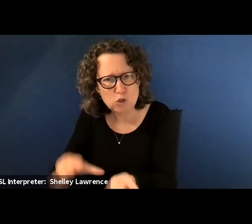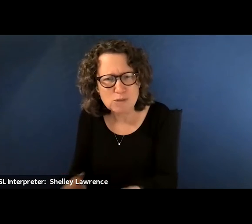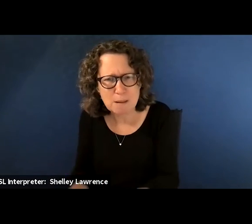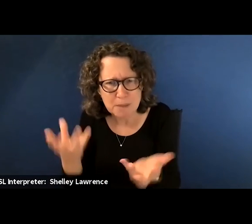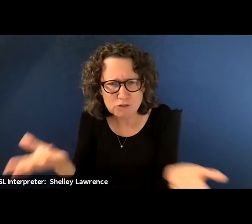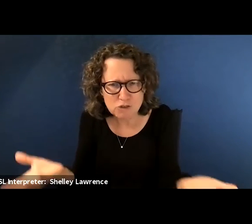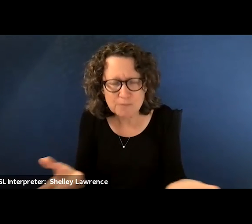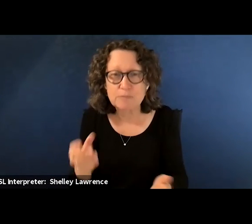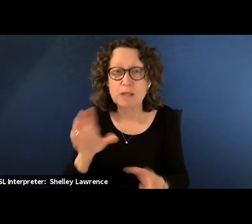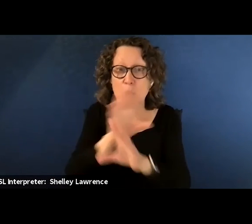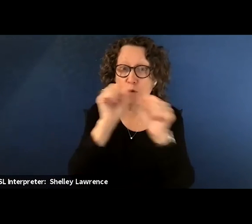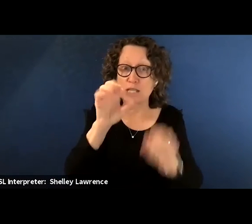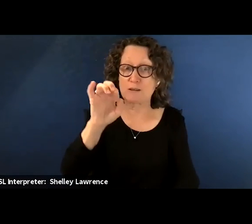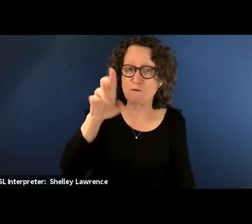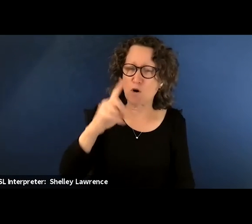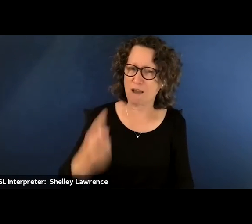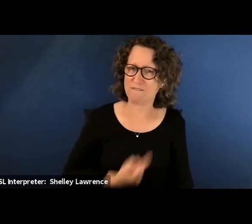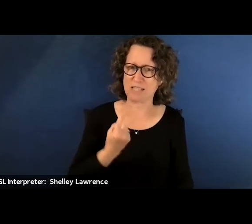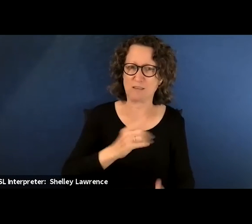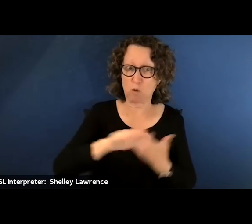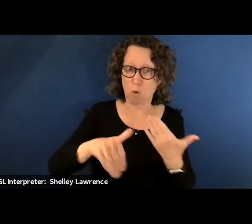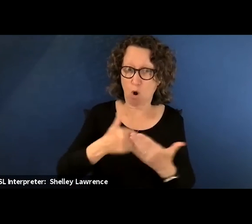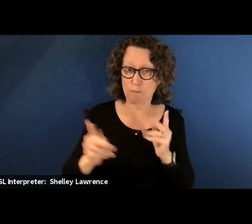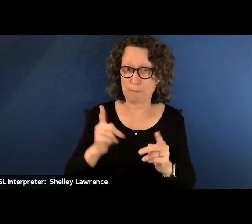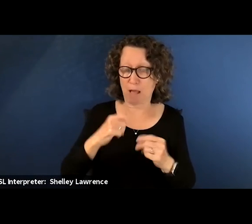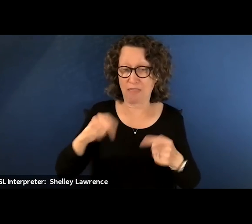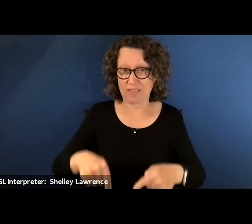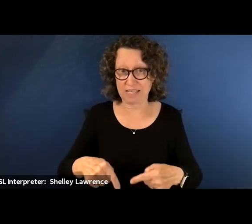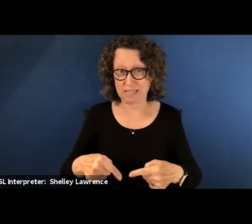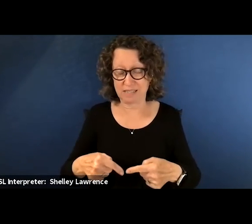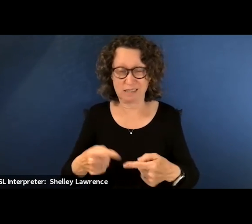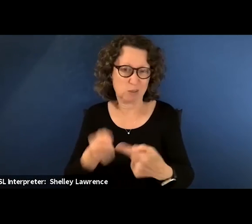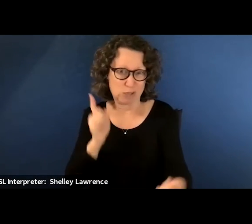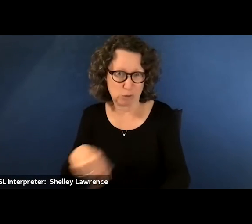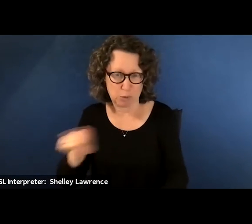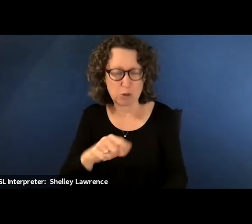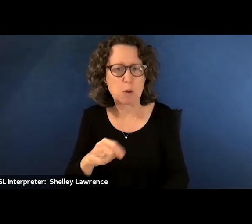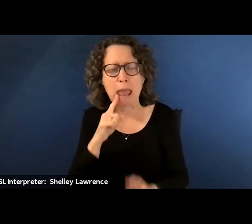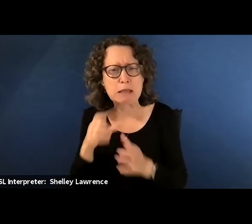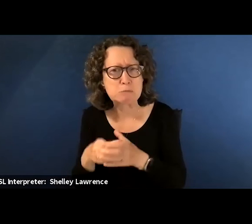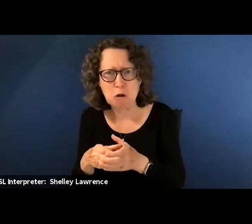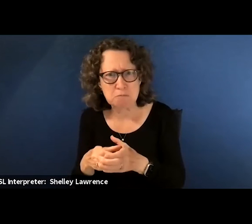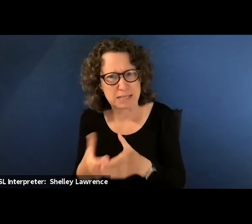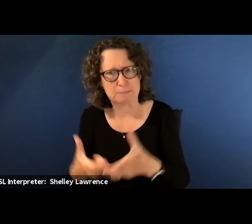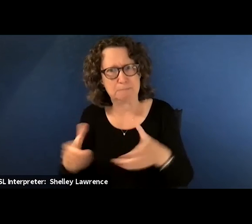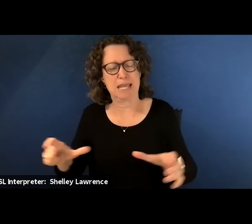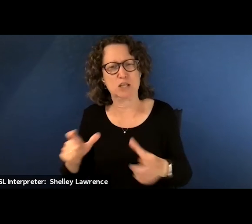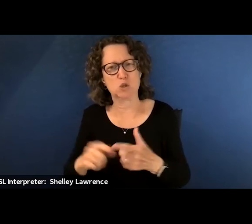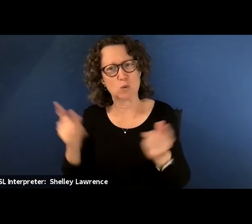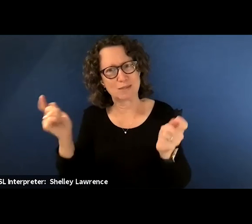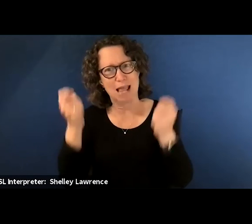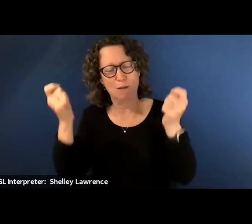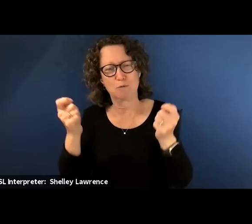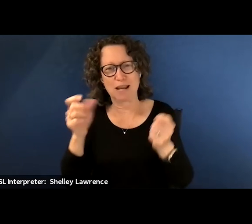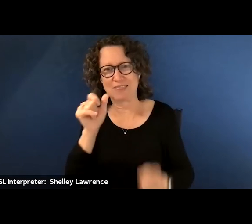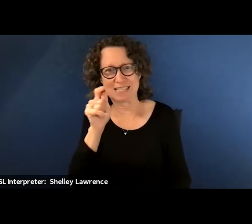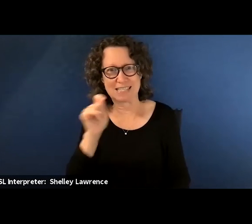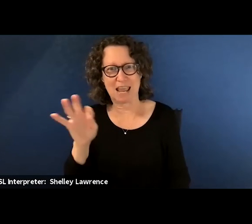distrito para hacerle la prueba a los maestros y a los estudiantes. Y Presidenta Ford,